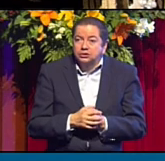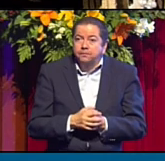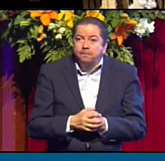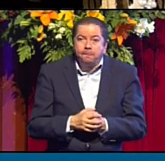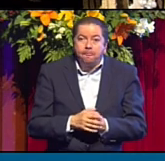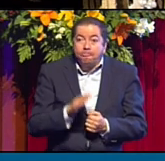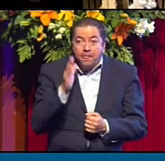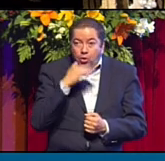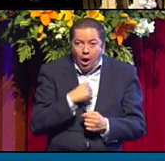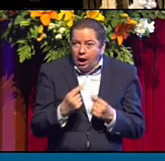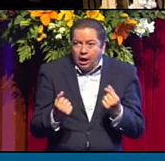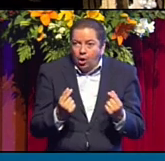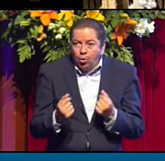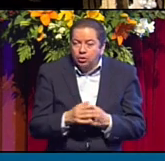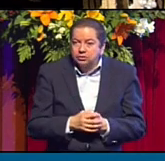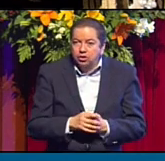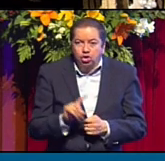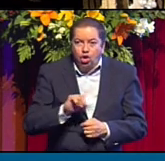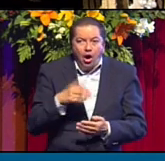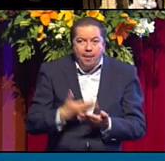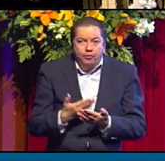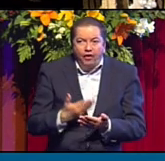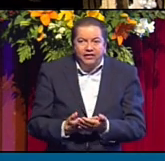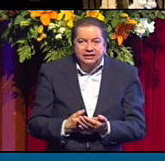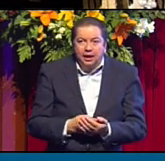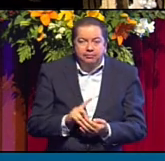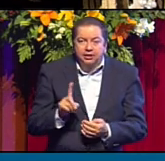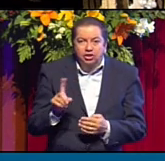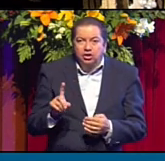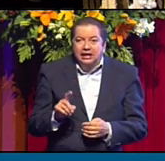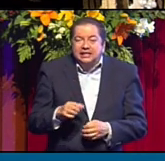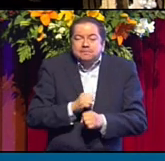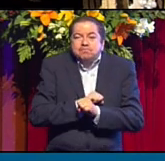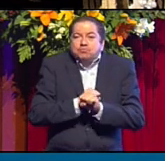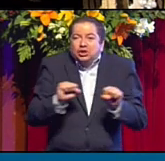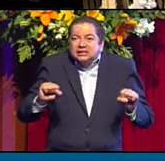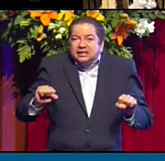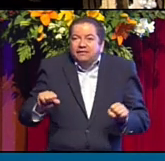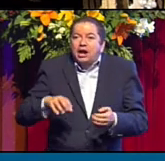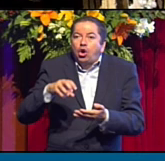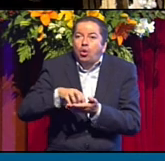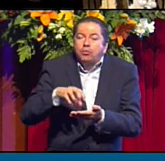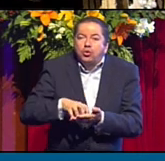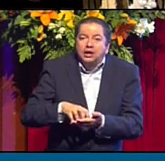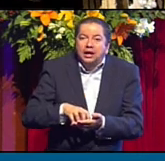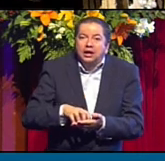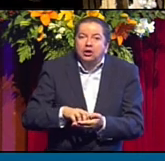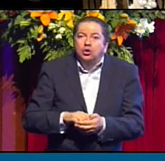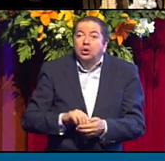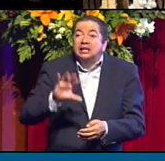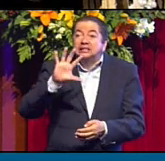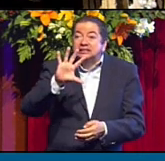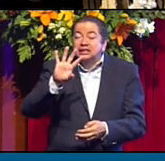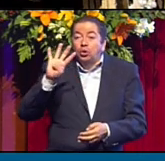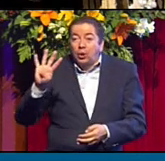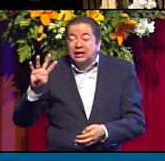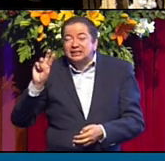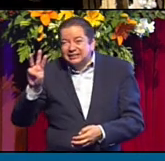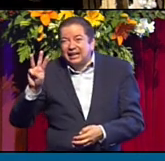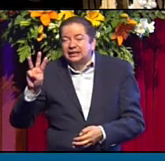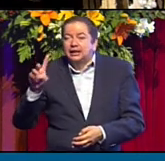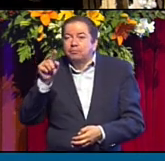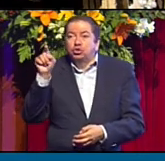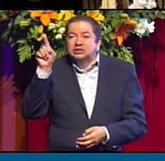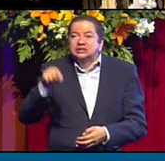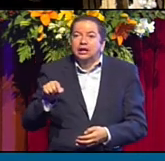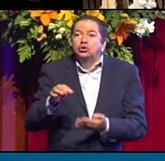que no tienen recursos, no nos aprovechemos, porque no va a alcanzar. Es imposible que una comuna donde alrededor del 53% de la población es